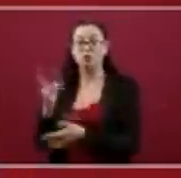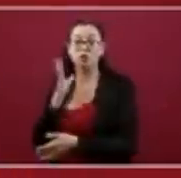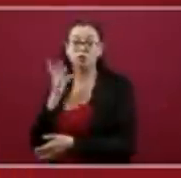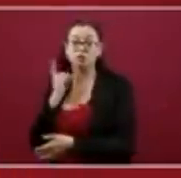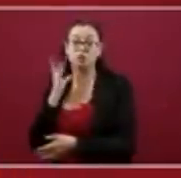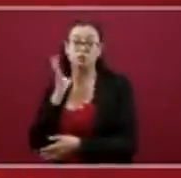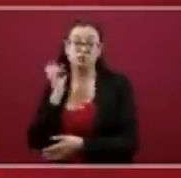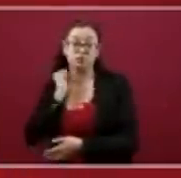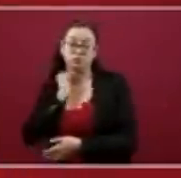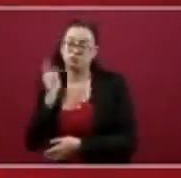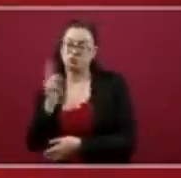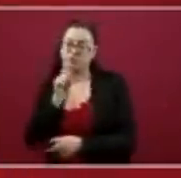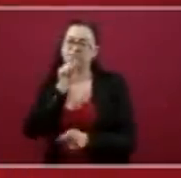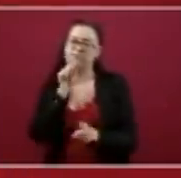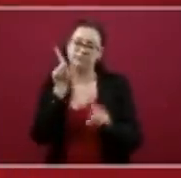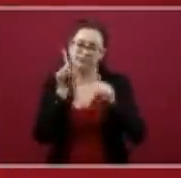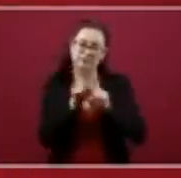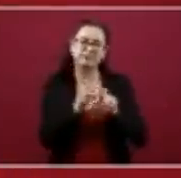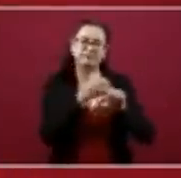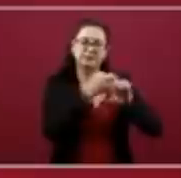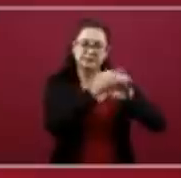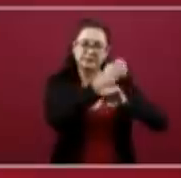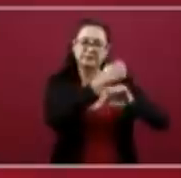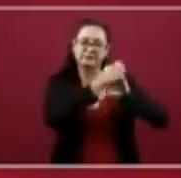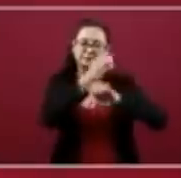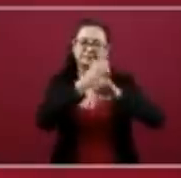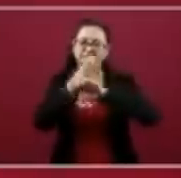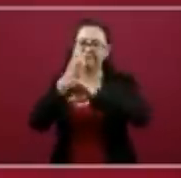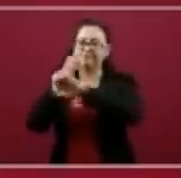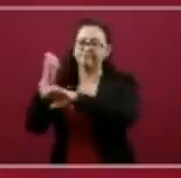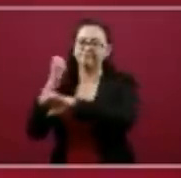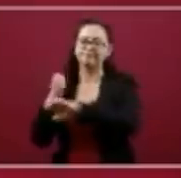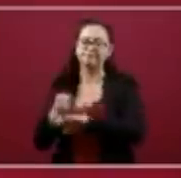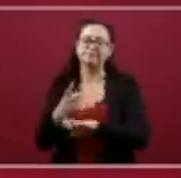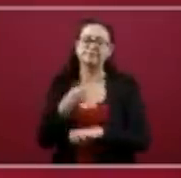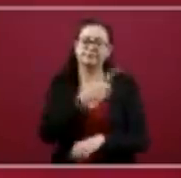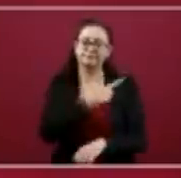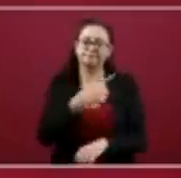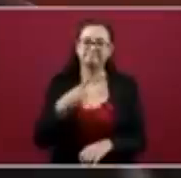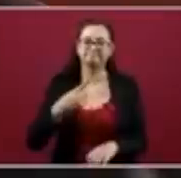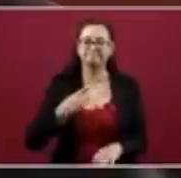también en este caso